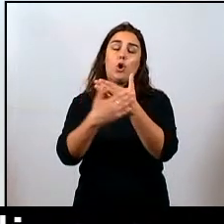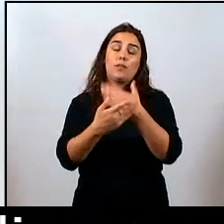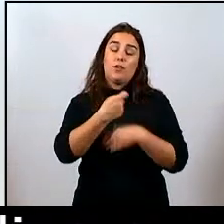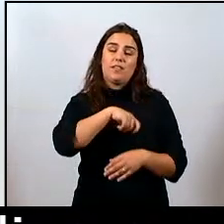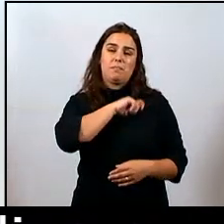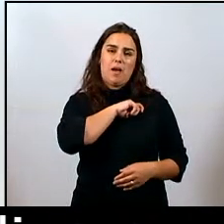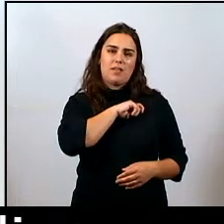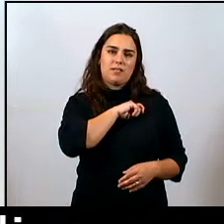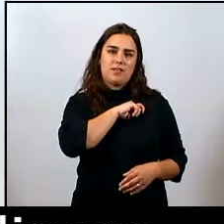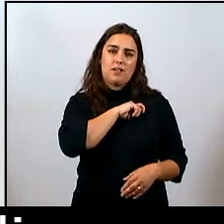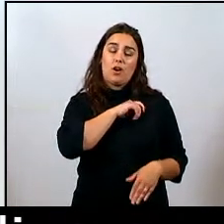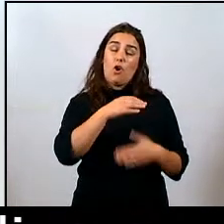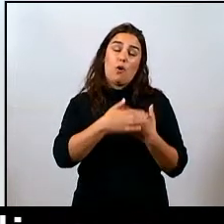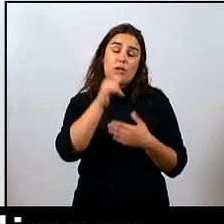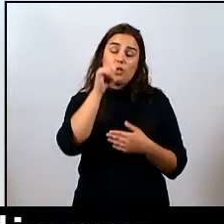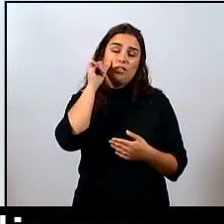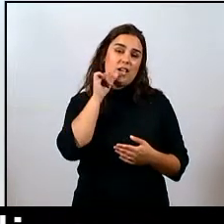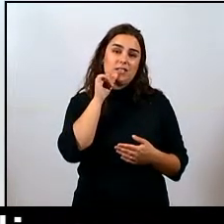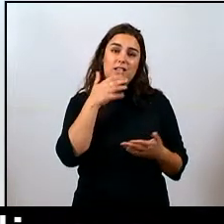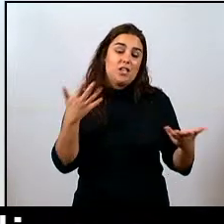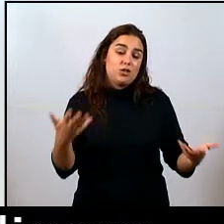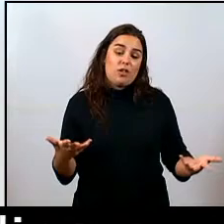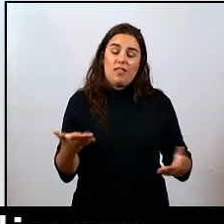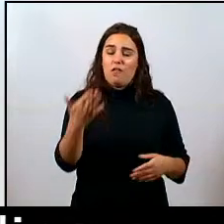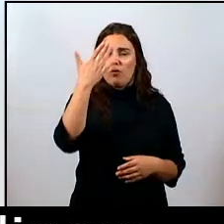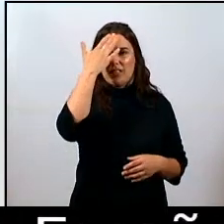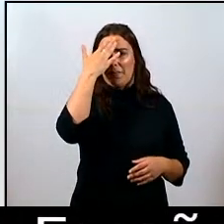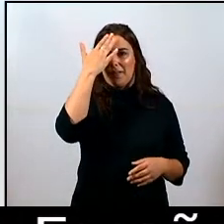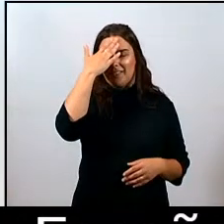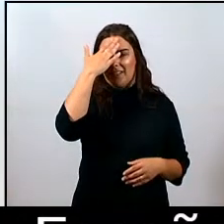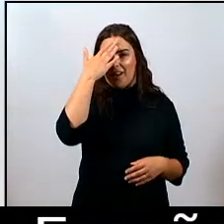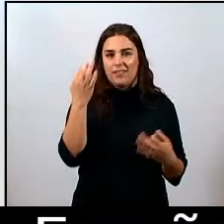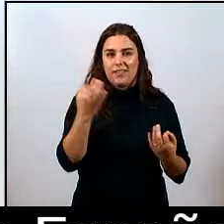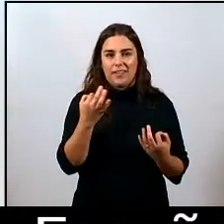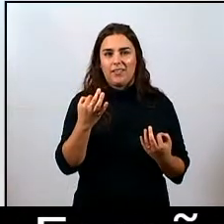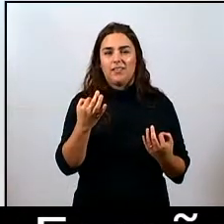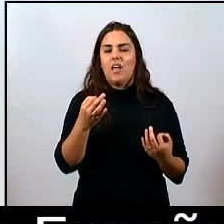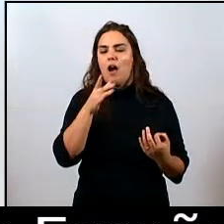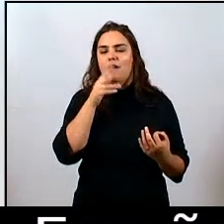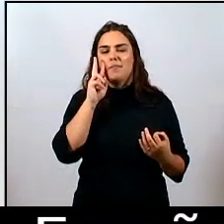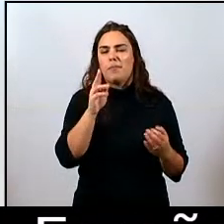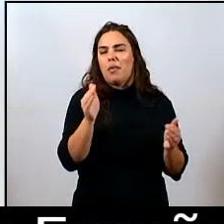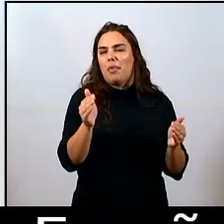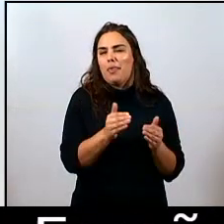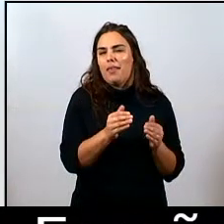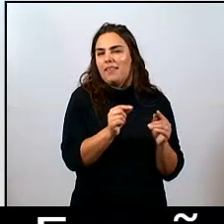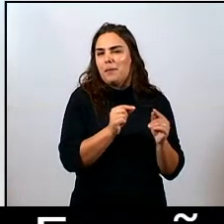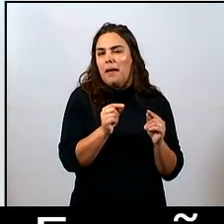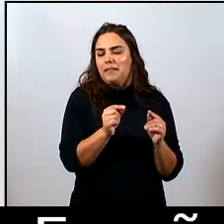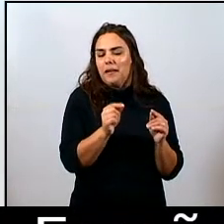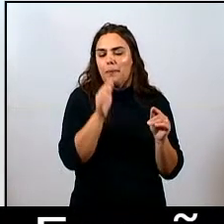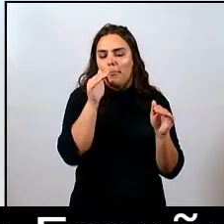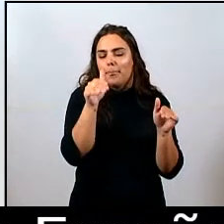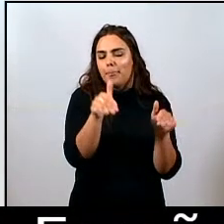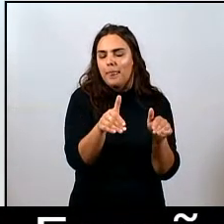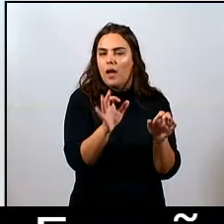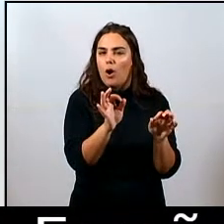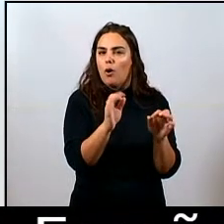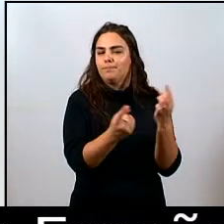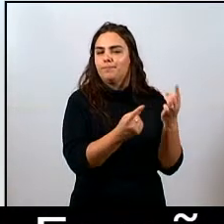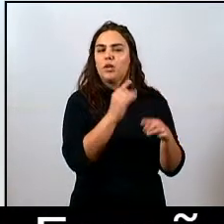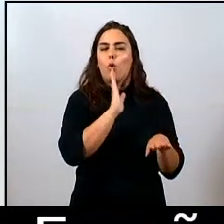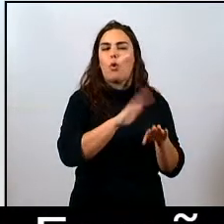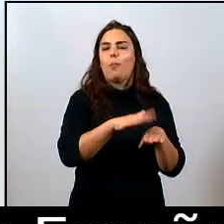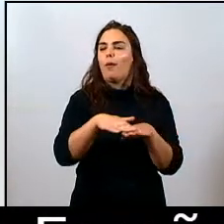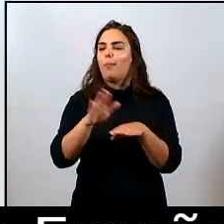Gobierno de Sánchez. Y aquí lo fundamental es no irnos a lo pequeñito del debate, ni al despiste, ni a buscar